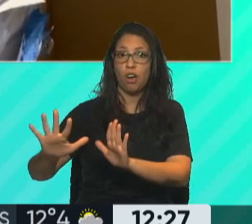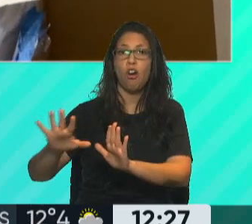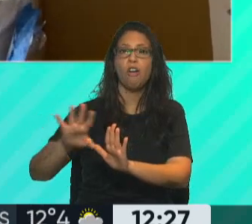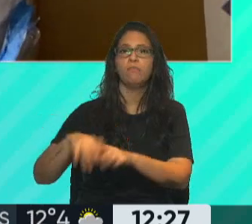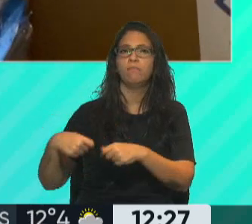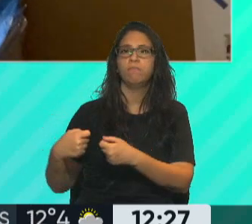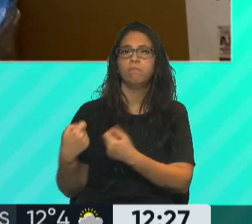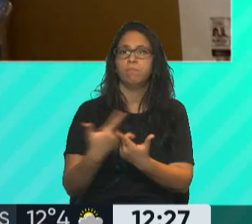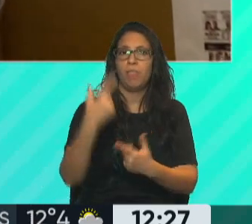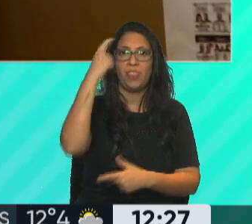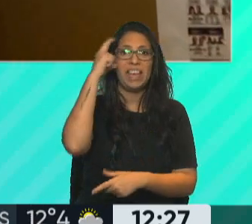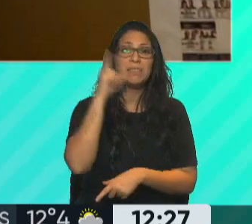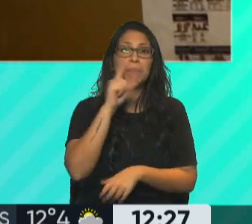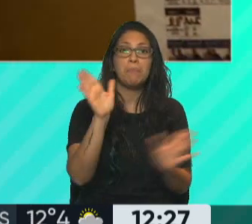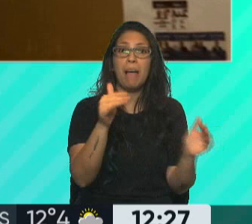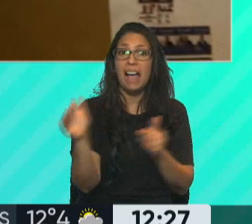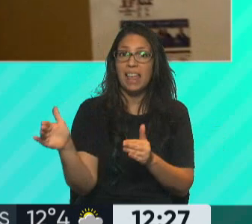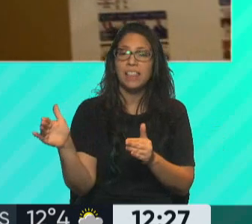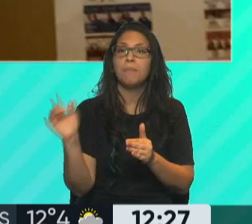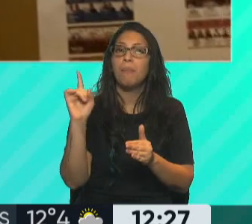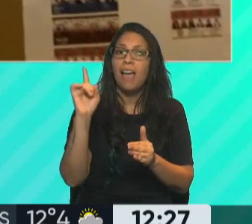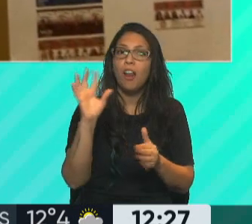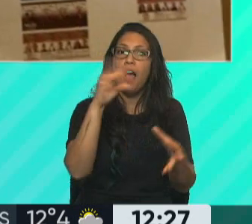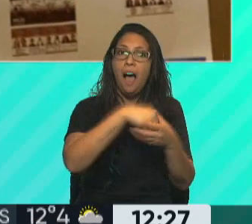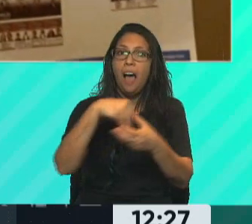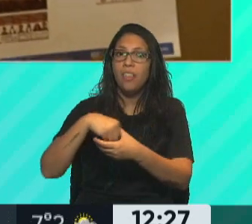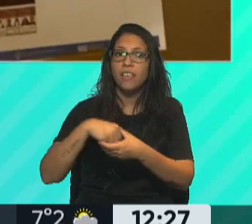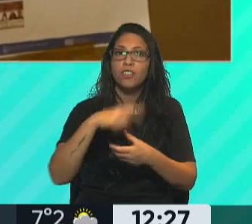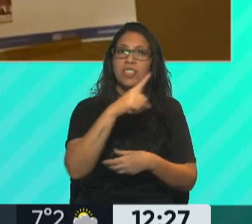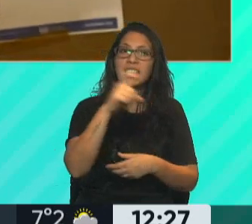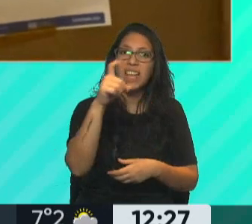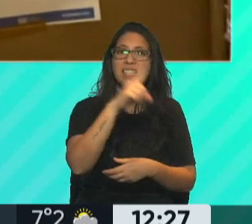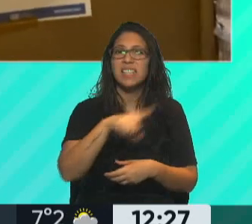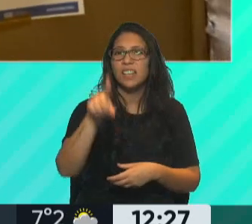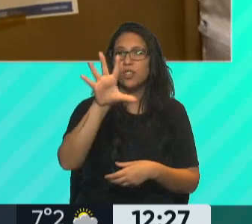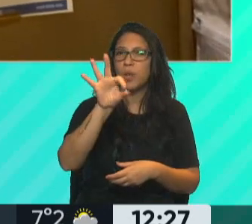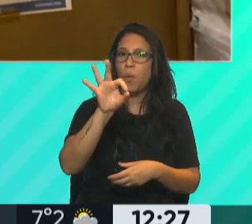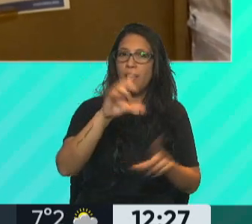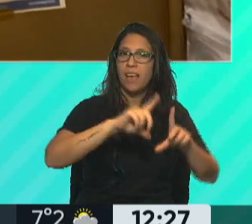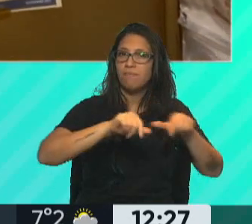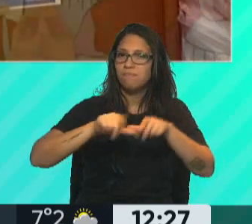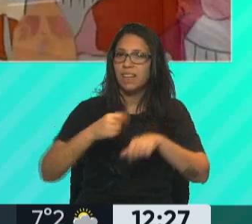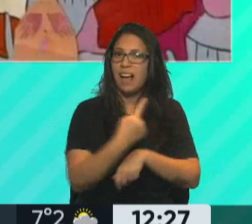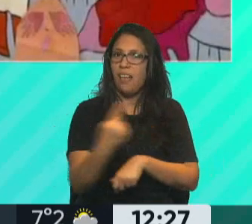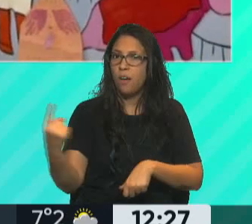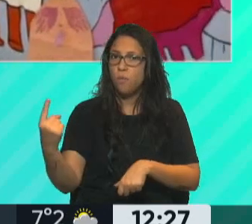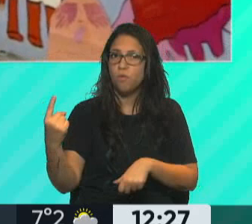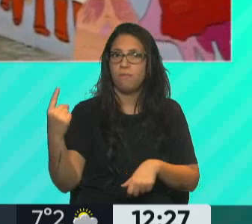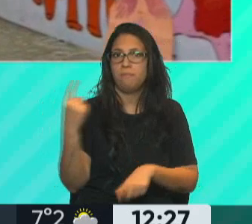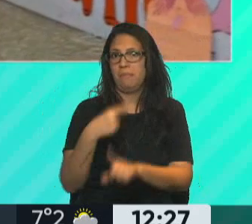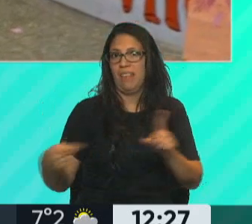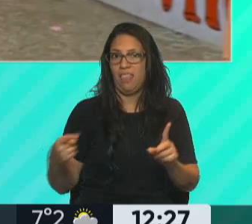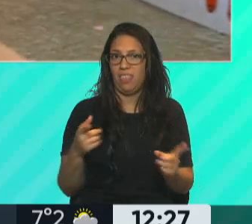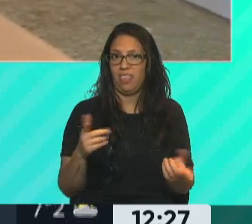también 10.000 paquetes, pero conteniendo entre 100 y 150 boletas. Lo cierto es que